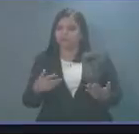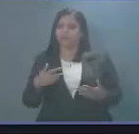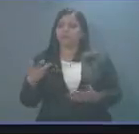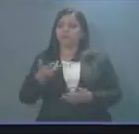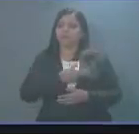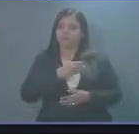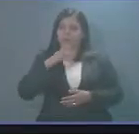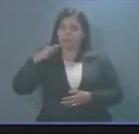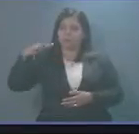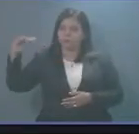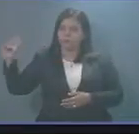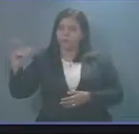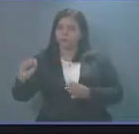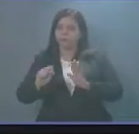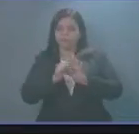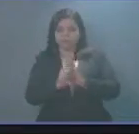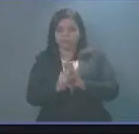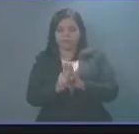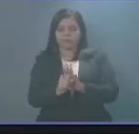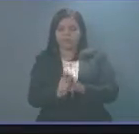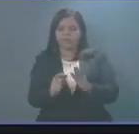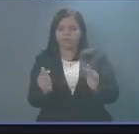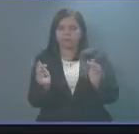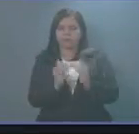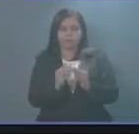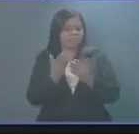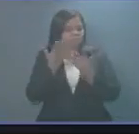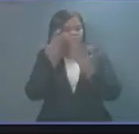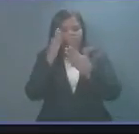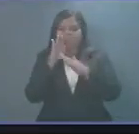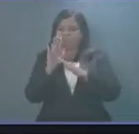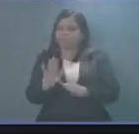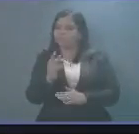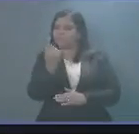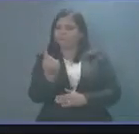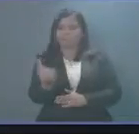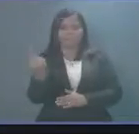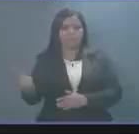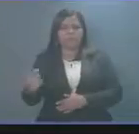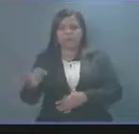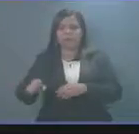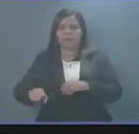país cuando hay este irrespeto para los ciclistas